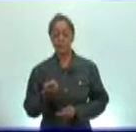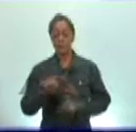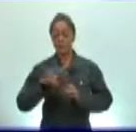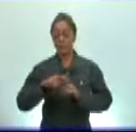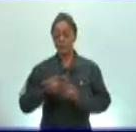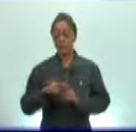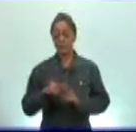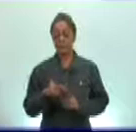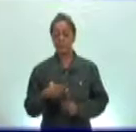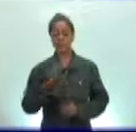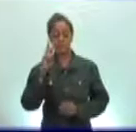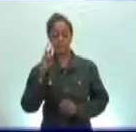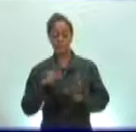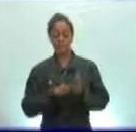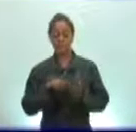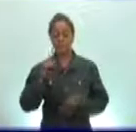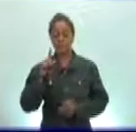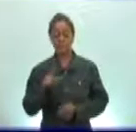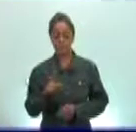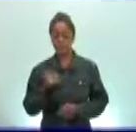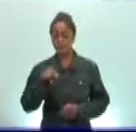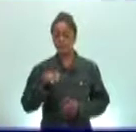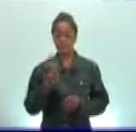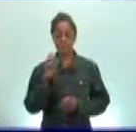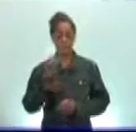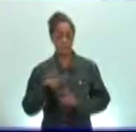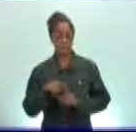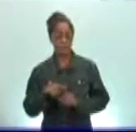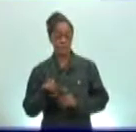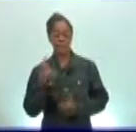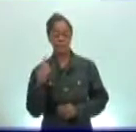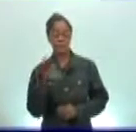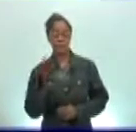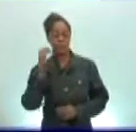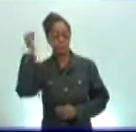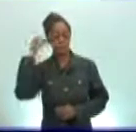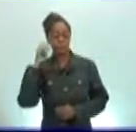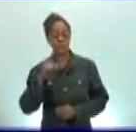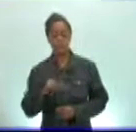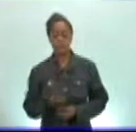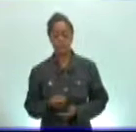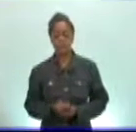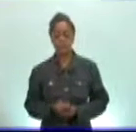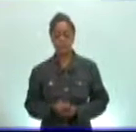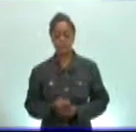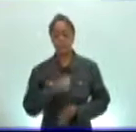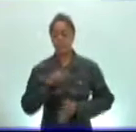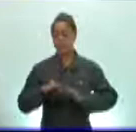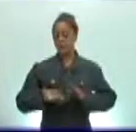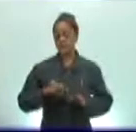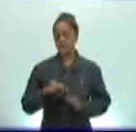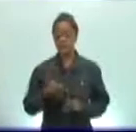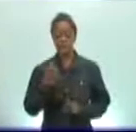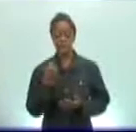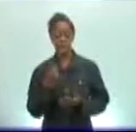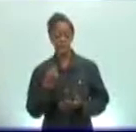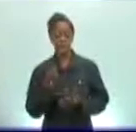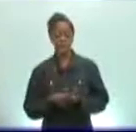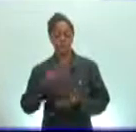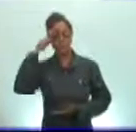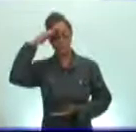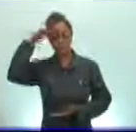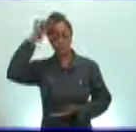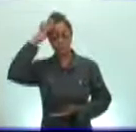temática 3.1. En esta temática, ustedes conocieron que la situación económica del